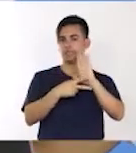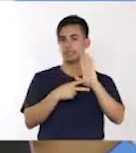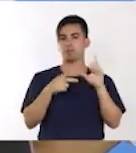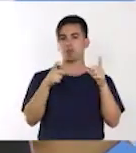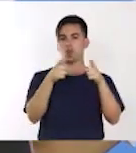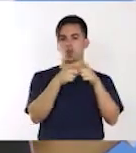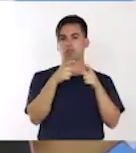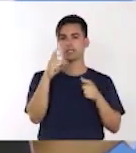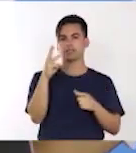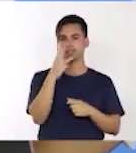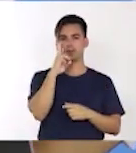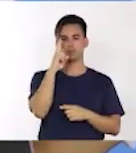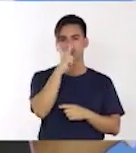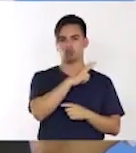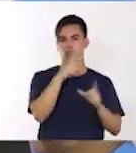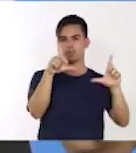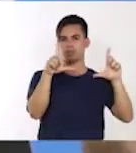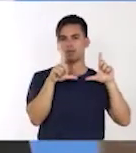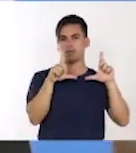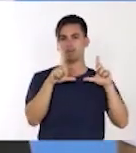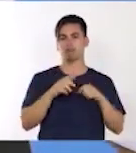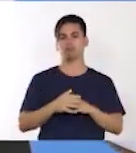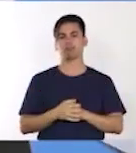muestro a continuación en pantalla.